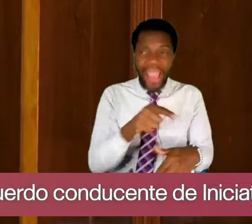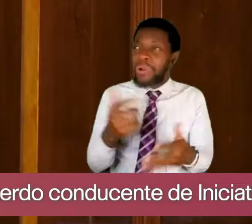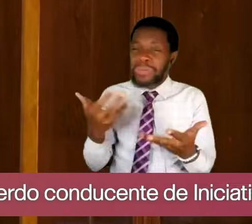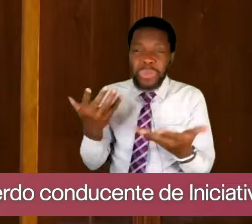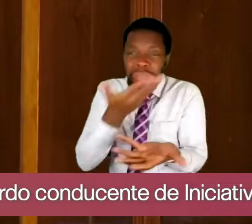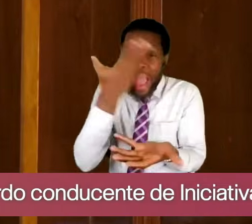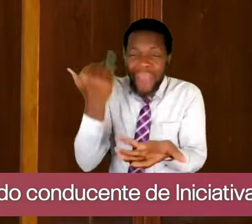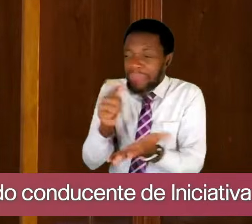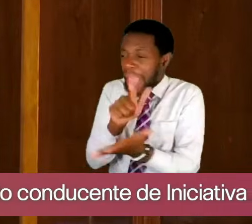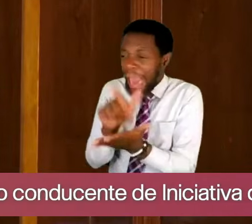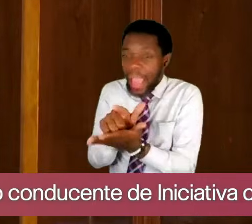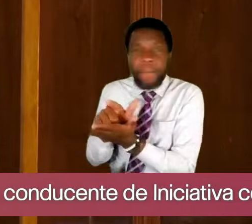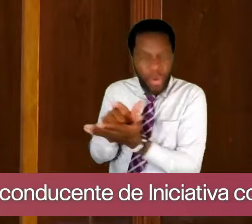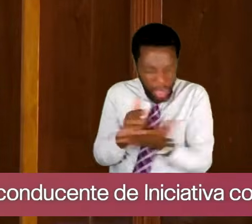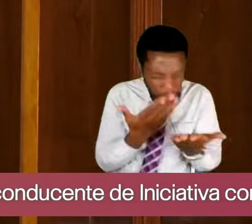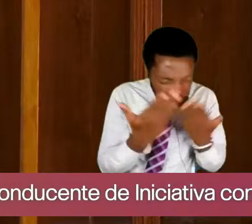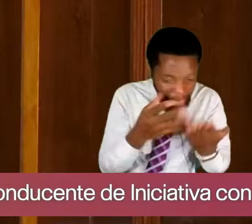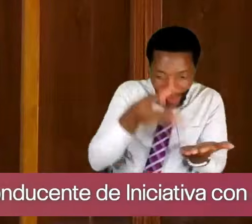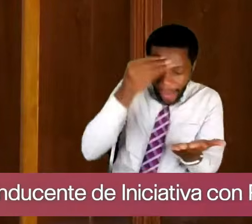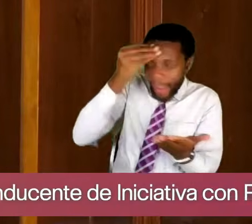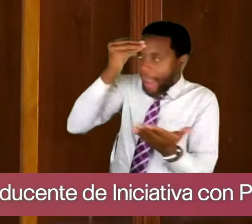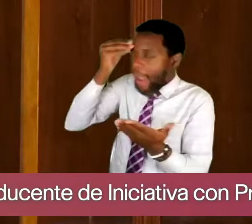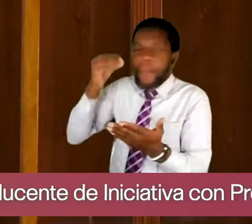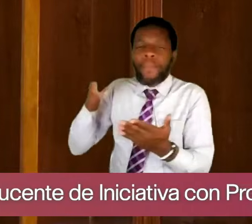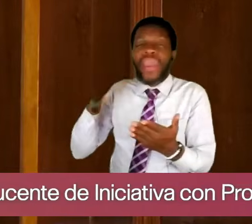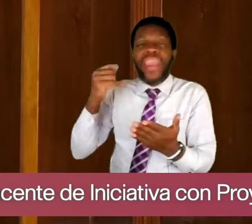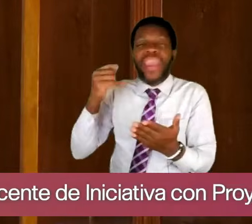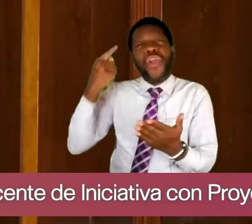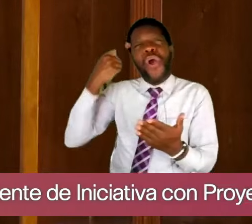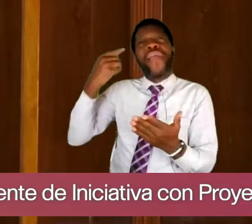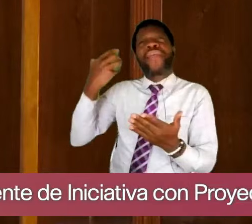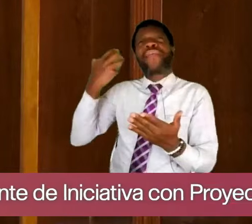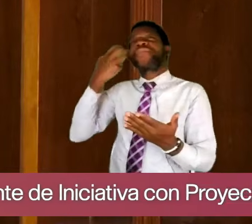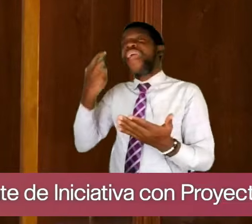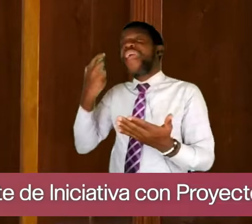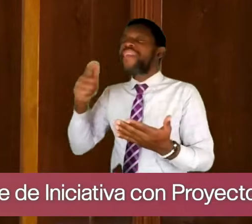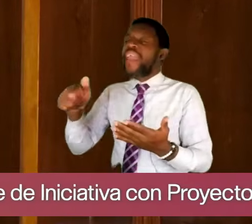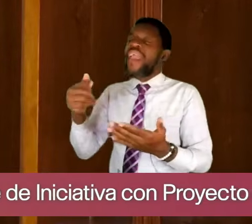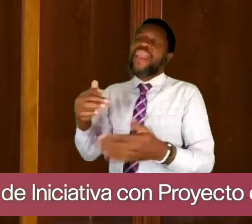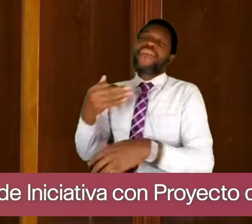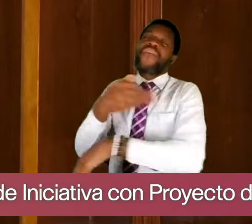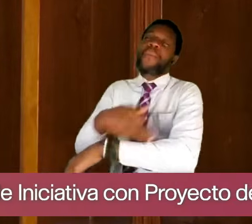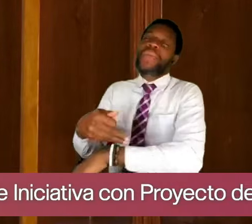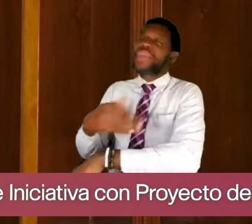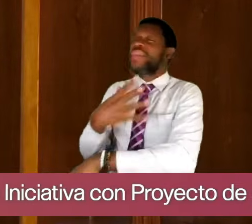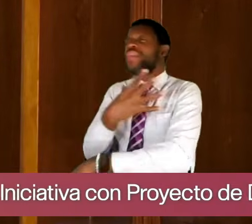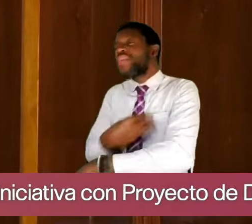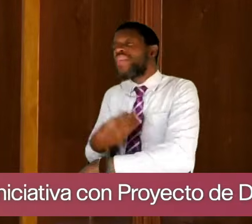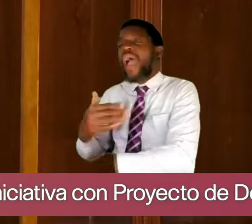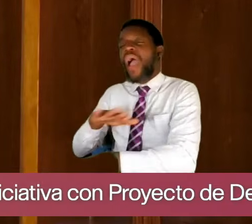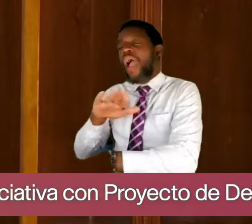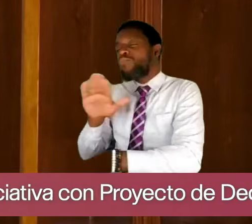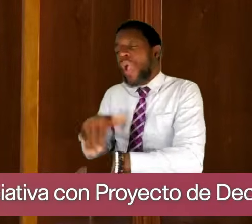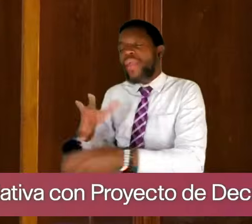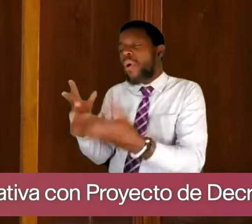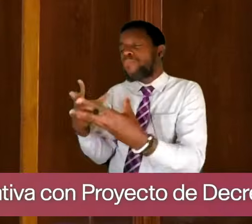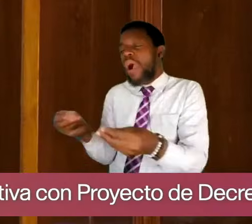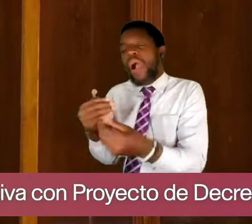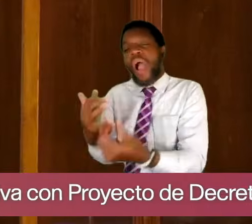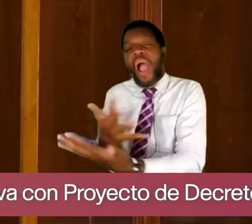cuando lo único que querían era abrazar a sus hijas, para quienes han hecho que su